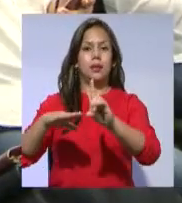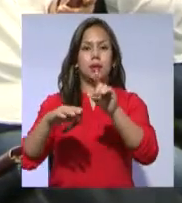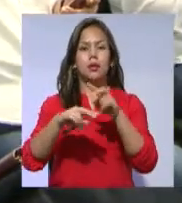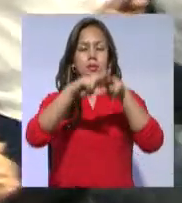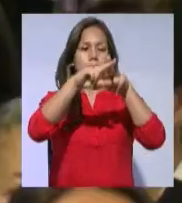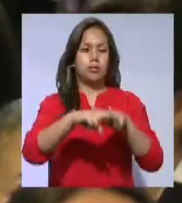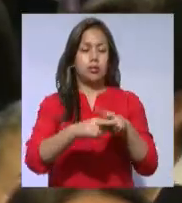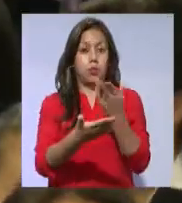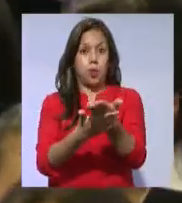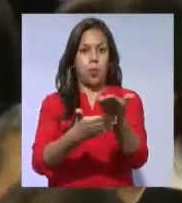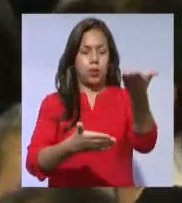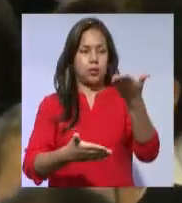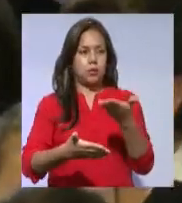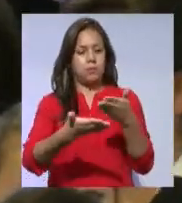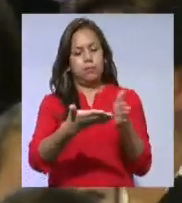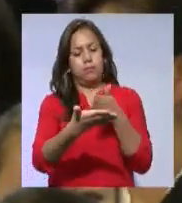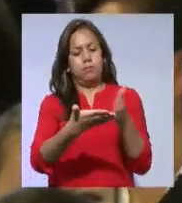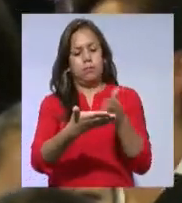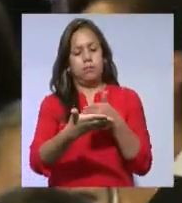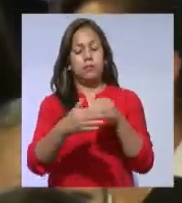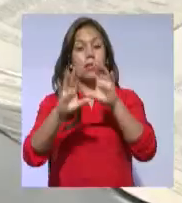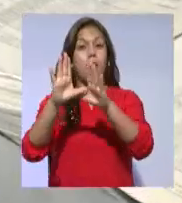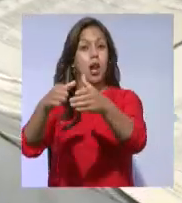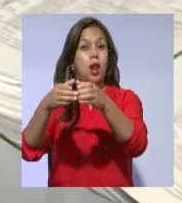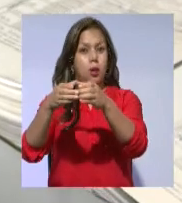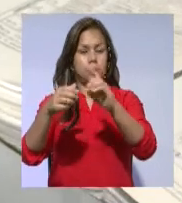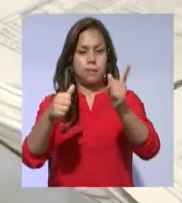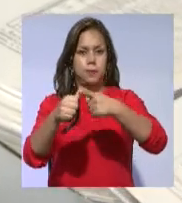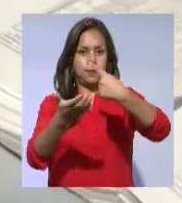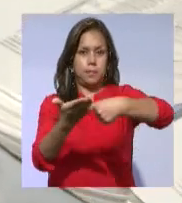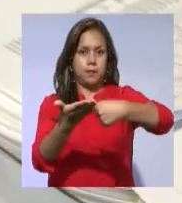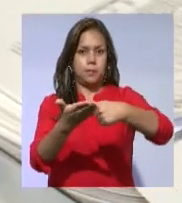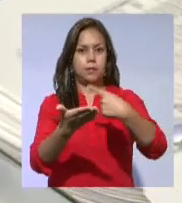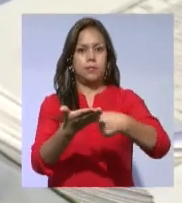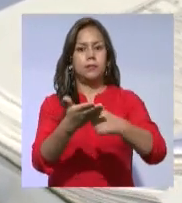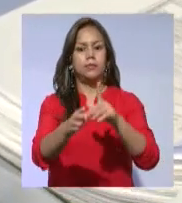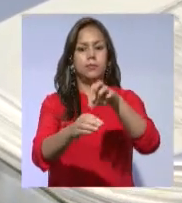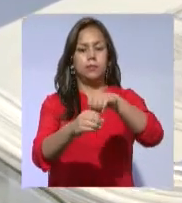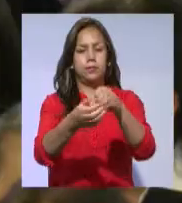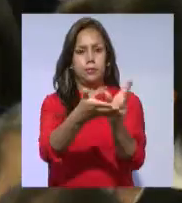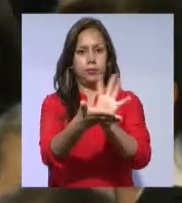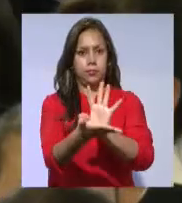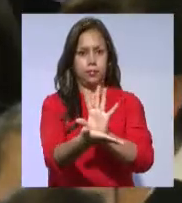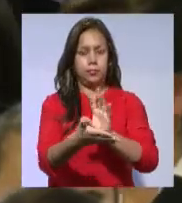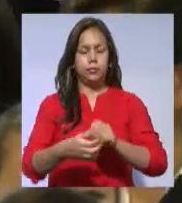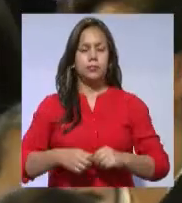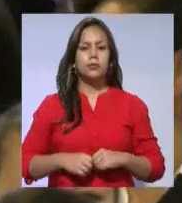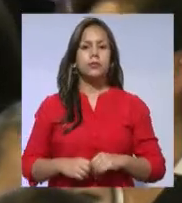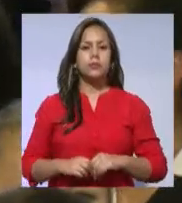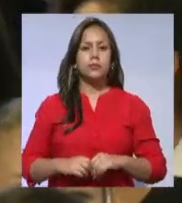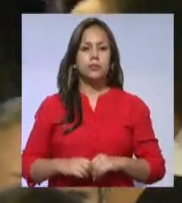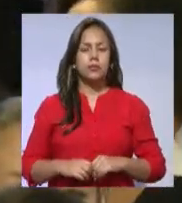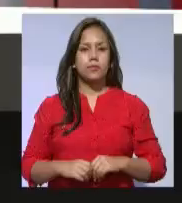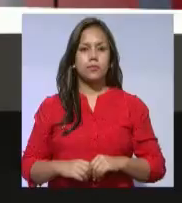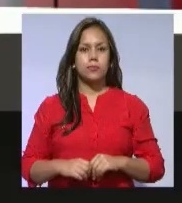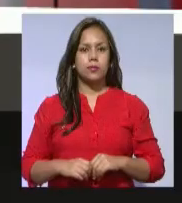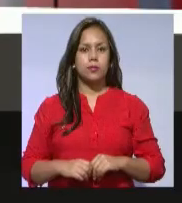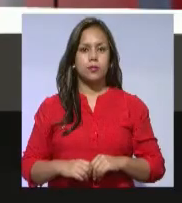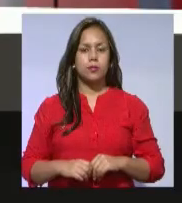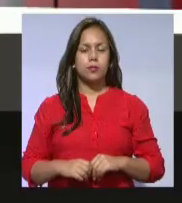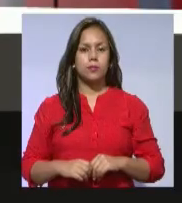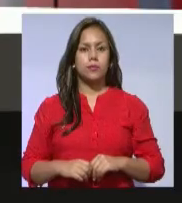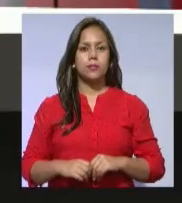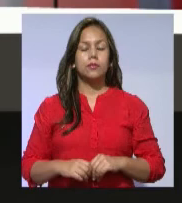para que la comisión desarrolle el informe para el primer debate en el pleno de la asamblea nacional carece de vélez noticias